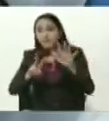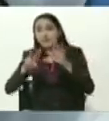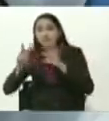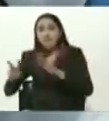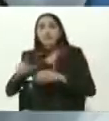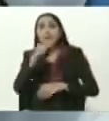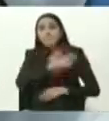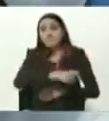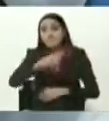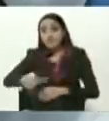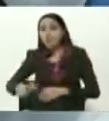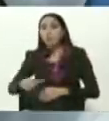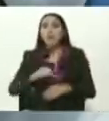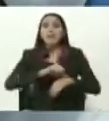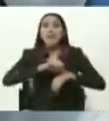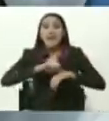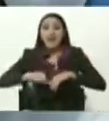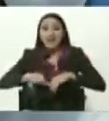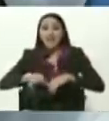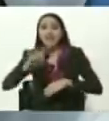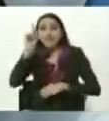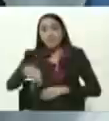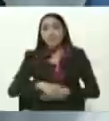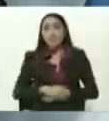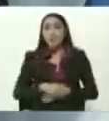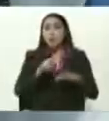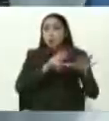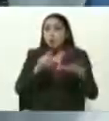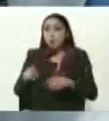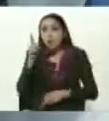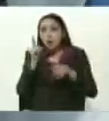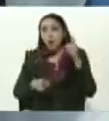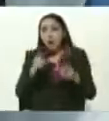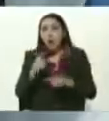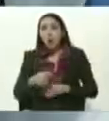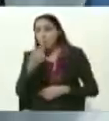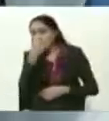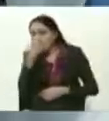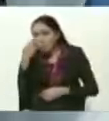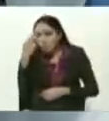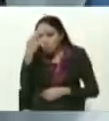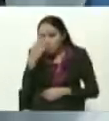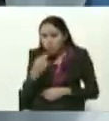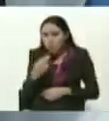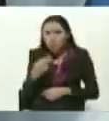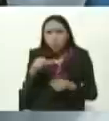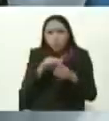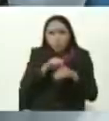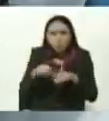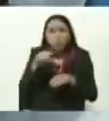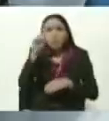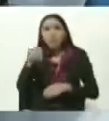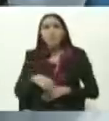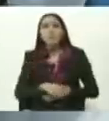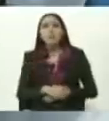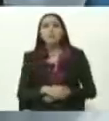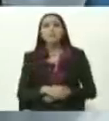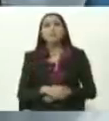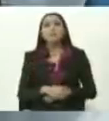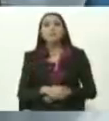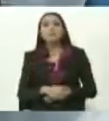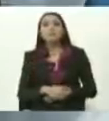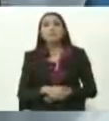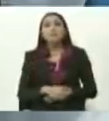1.677 personas heridas, 80 de ellas con lesiones oculares, oiga bien, 80 de ellas con